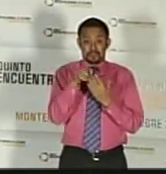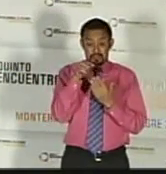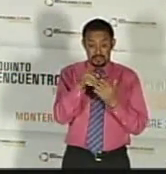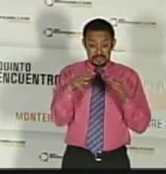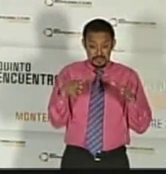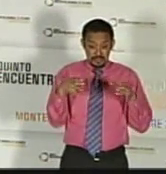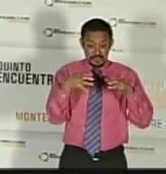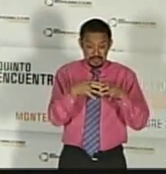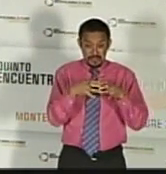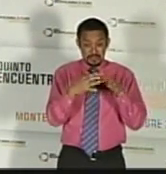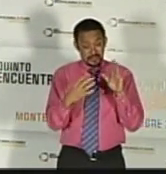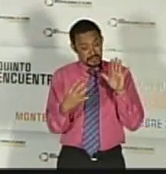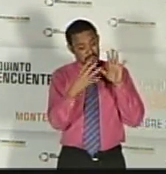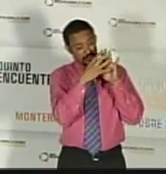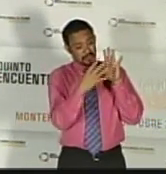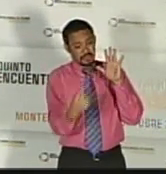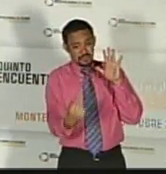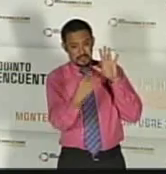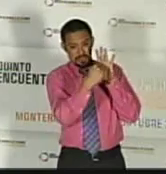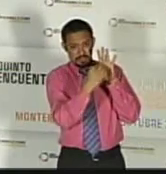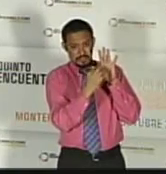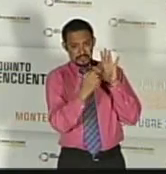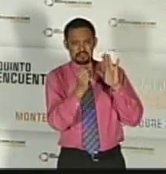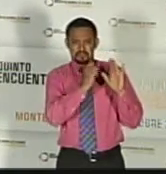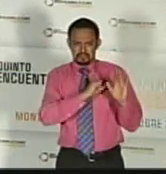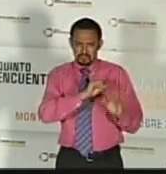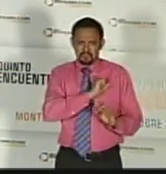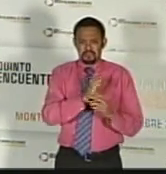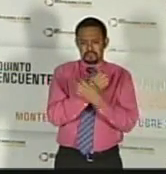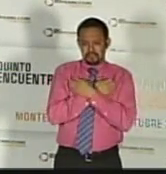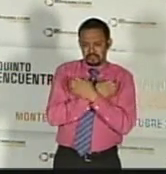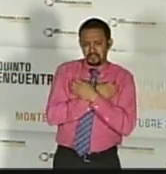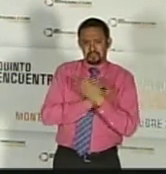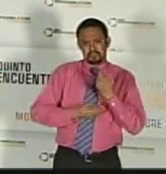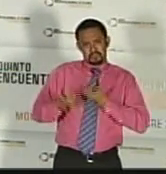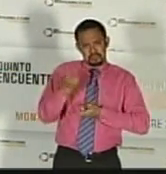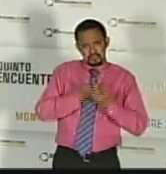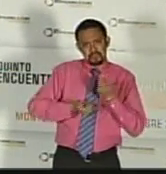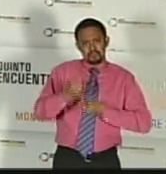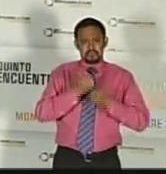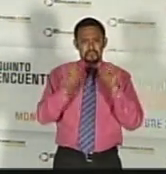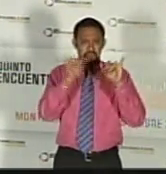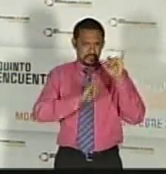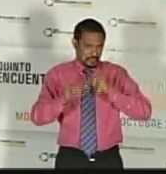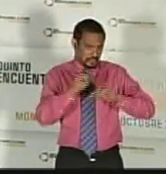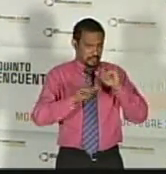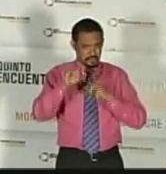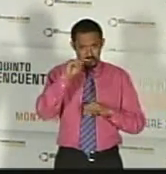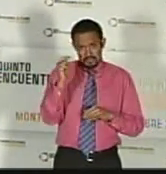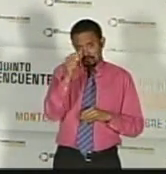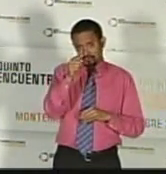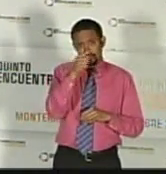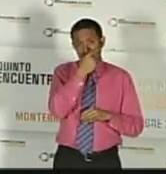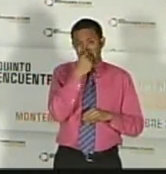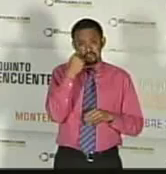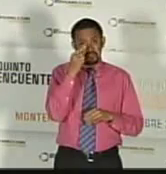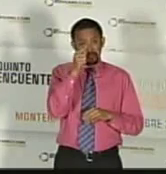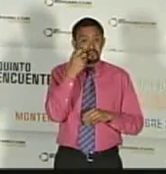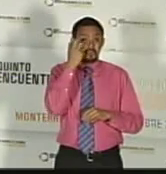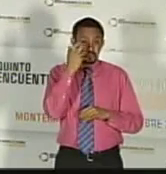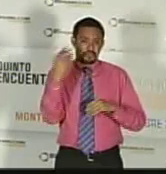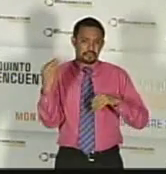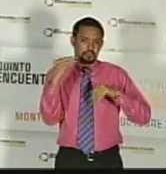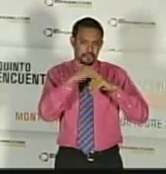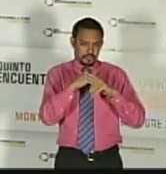sector de la rueda, salud, educación, economía, ciencia, tecnología, donde os quieren que sus proyectos